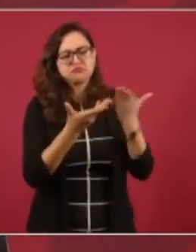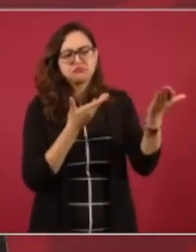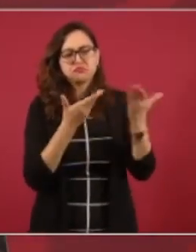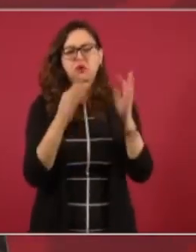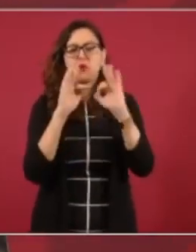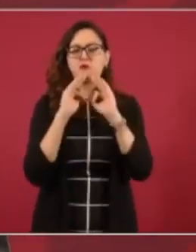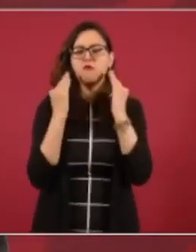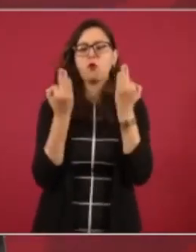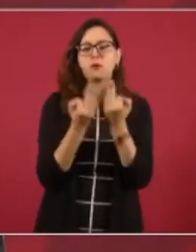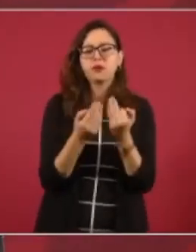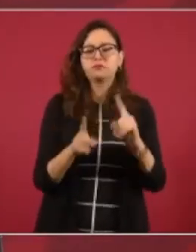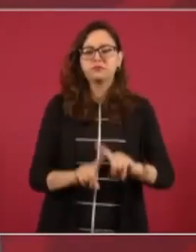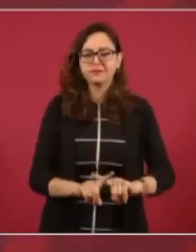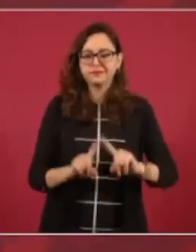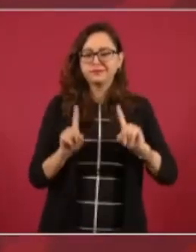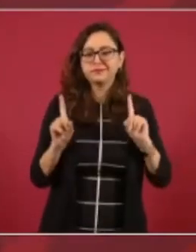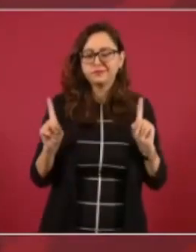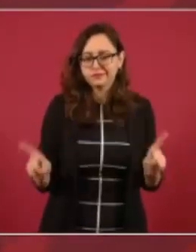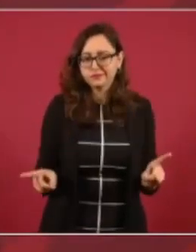una